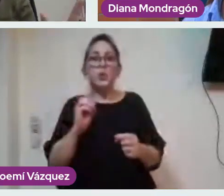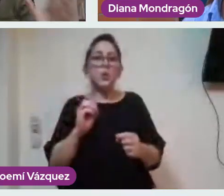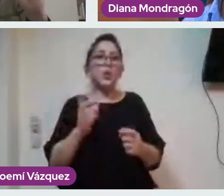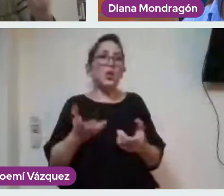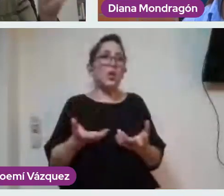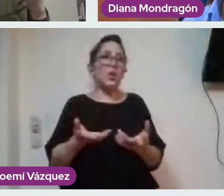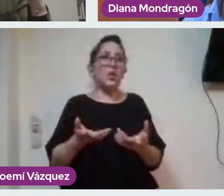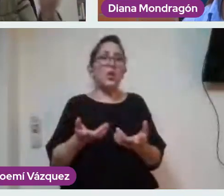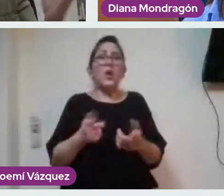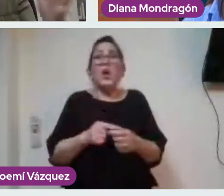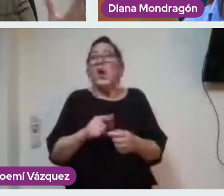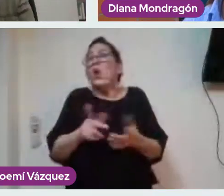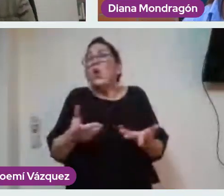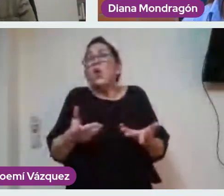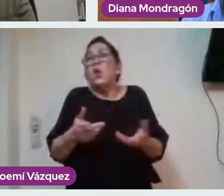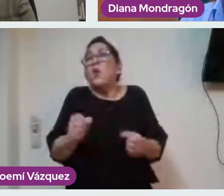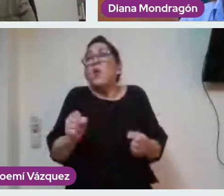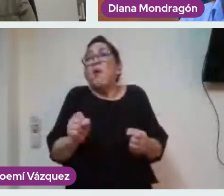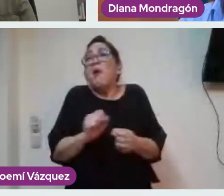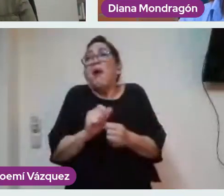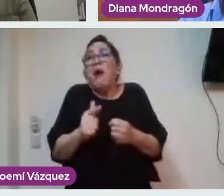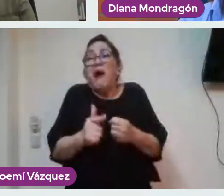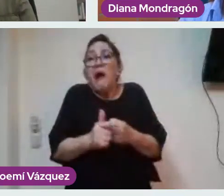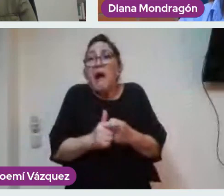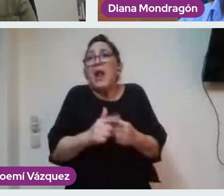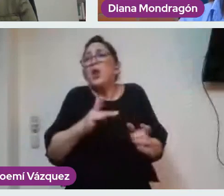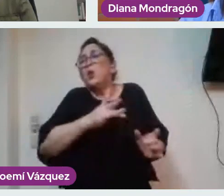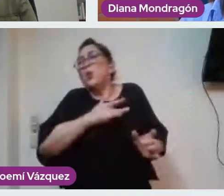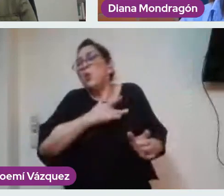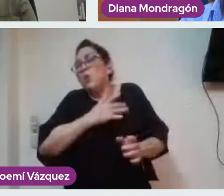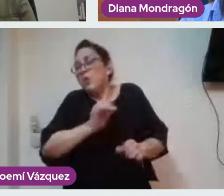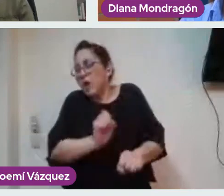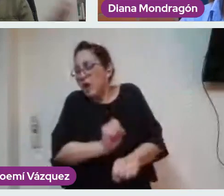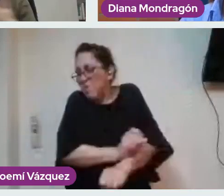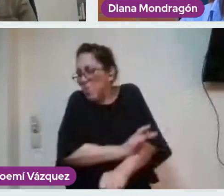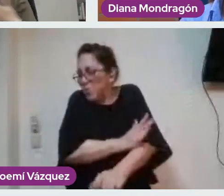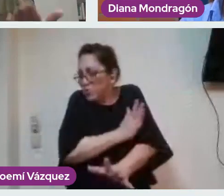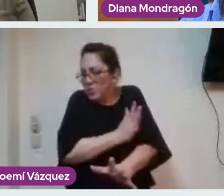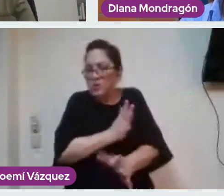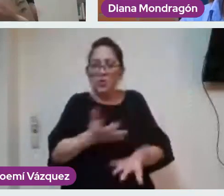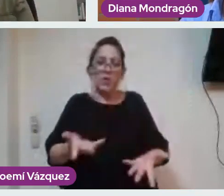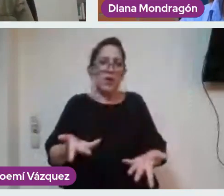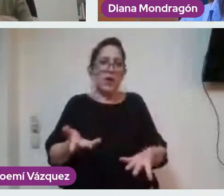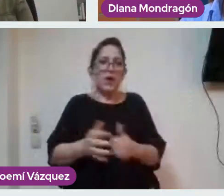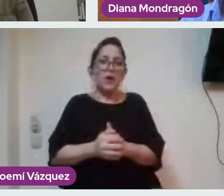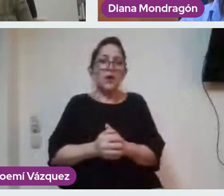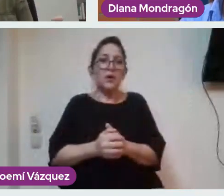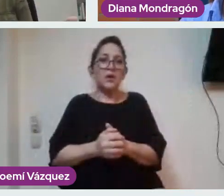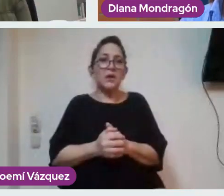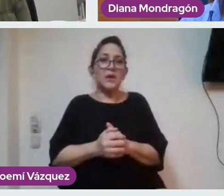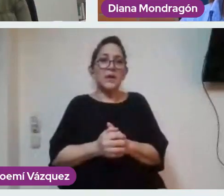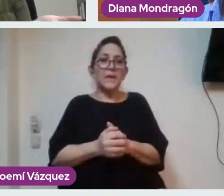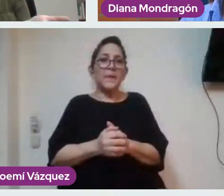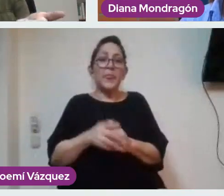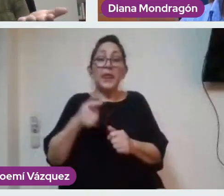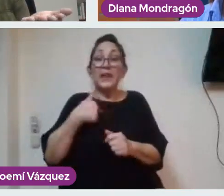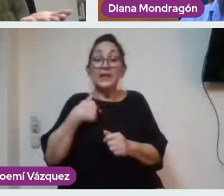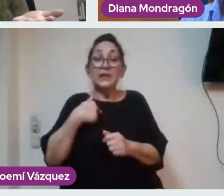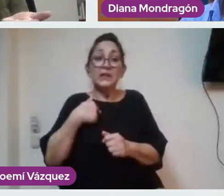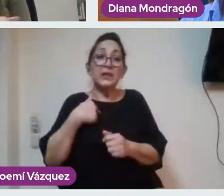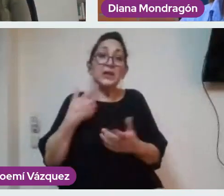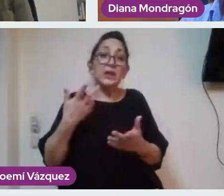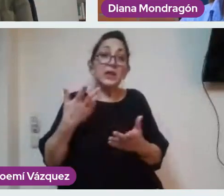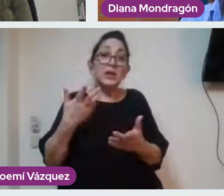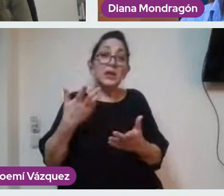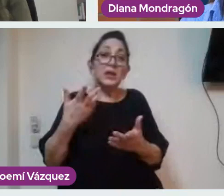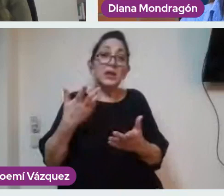algún tema, ¿no?, emocional, cualquier cosa, pues como si no hay una intervención entre,